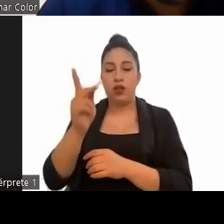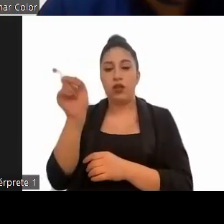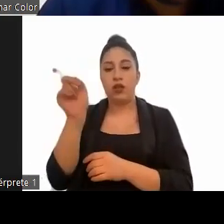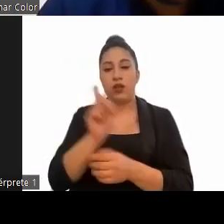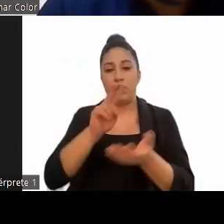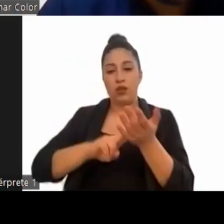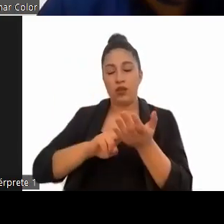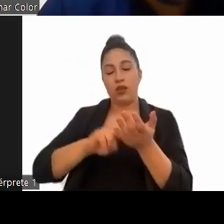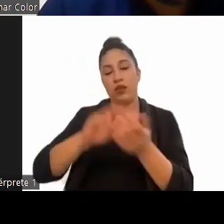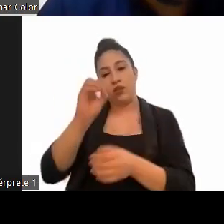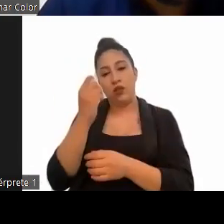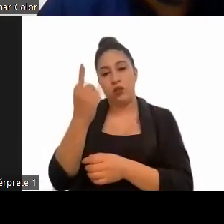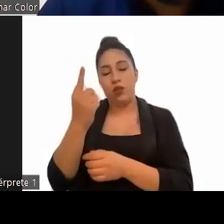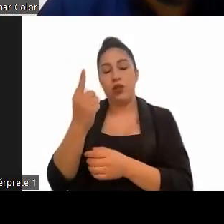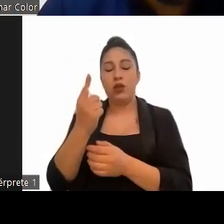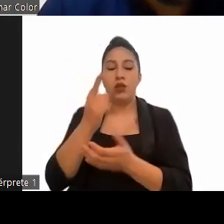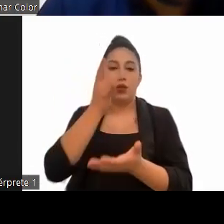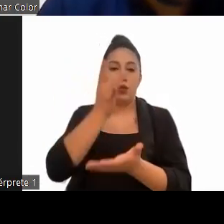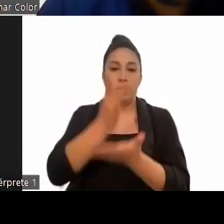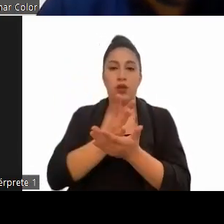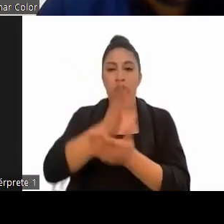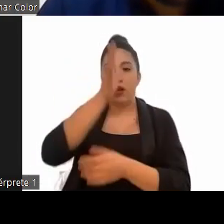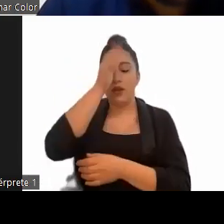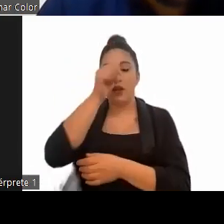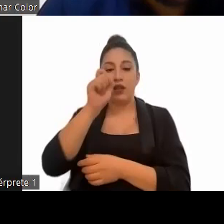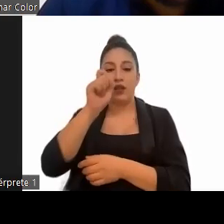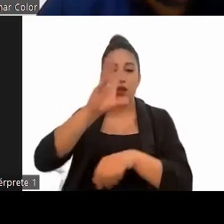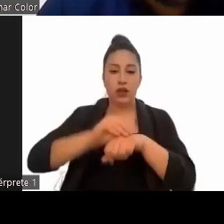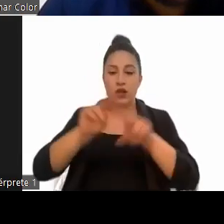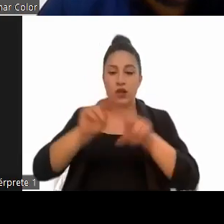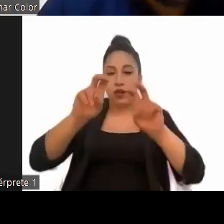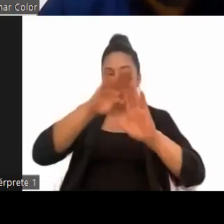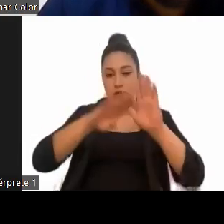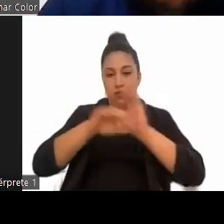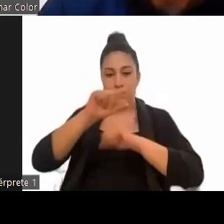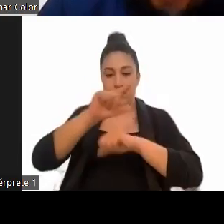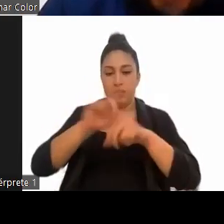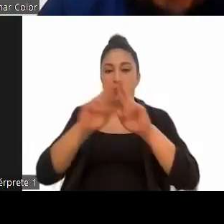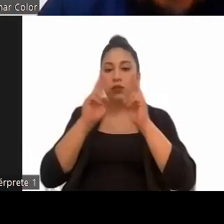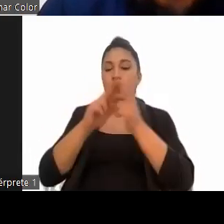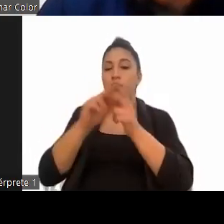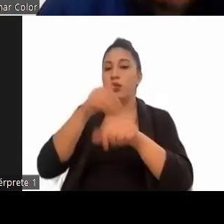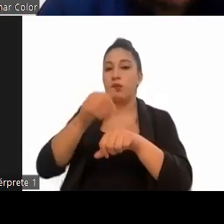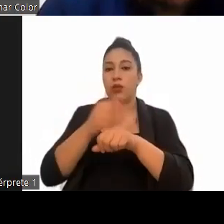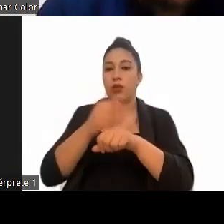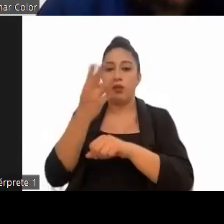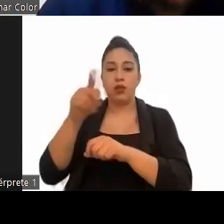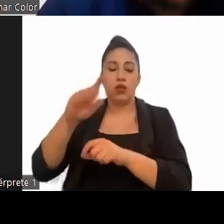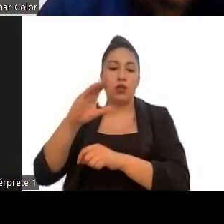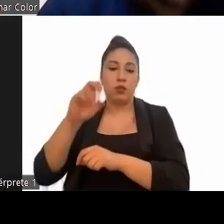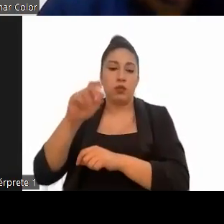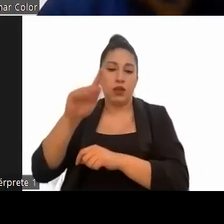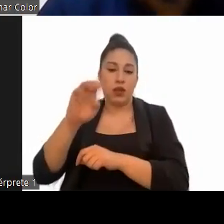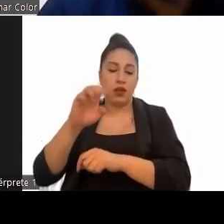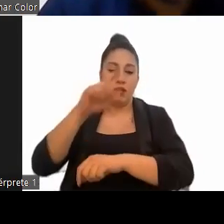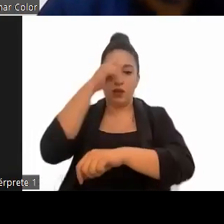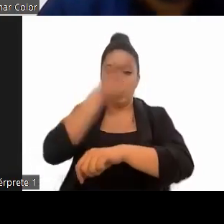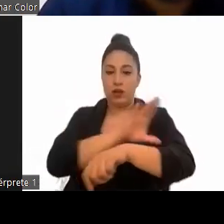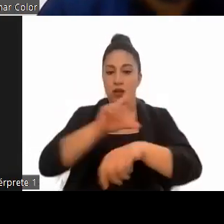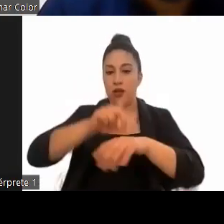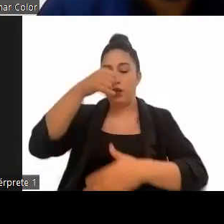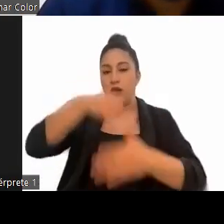CT-CE-10-10-2022-01. Único. Se aprueba por unanimidad el orden del día de la cuarta sesión extraordinaria del Comité de Transparencia del Congreso de la Ciudad de México, segunda